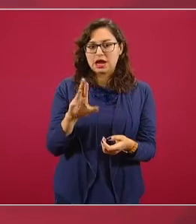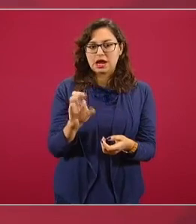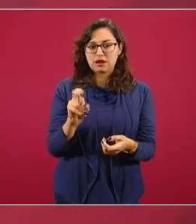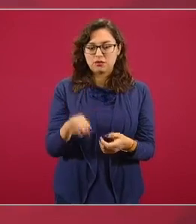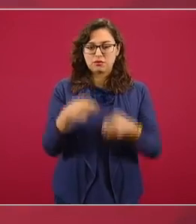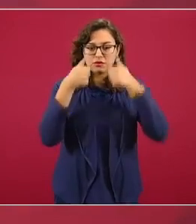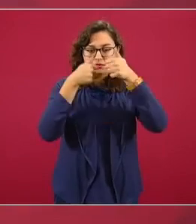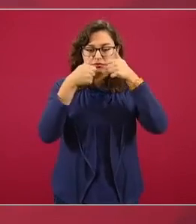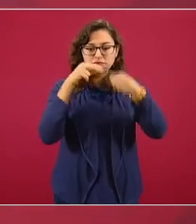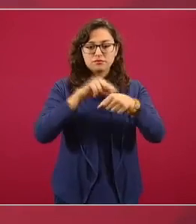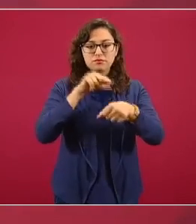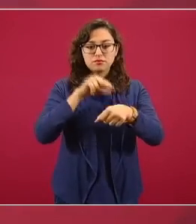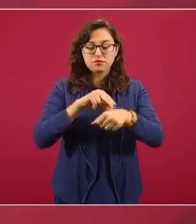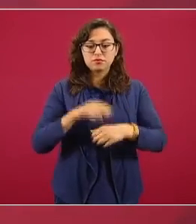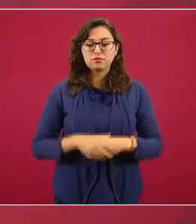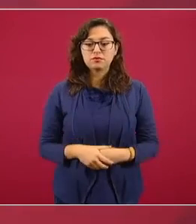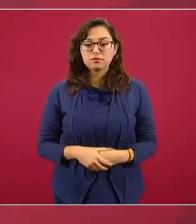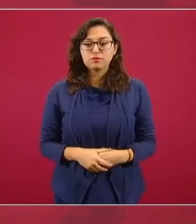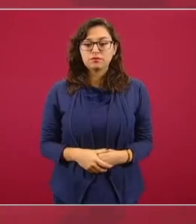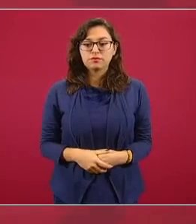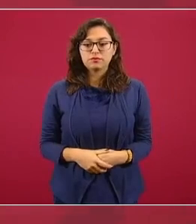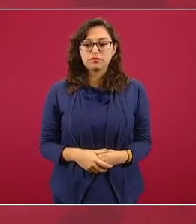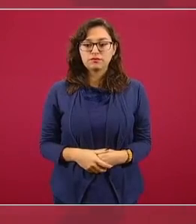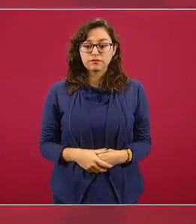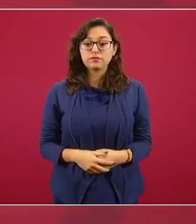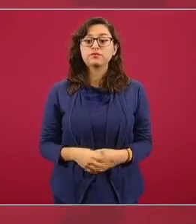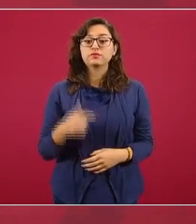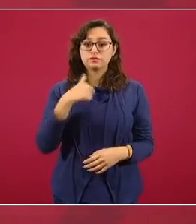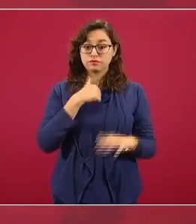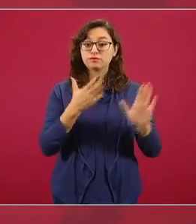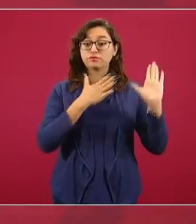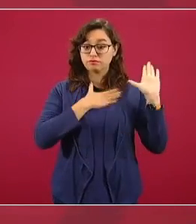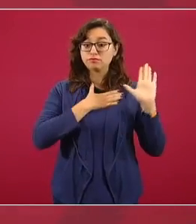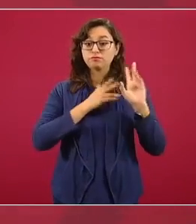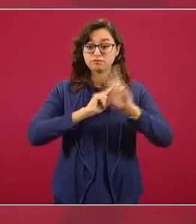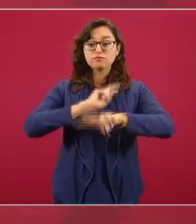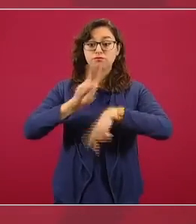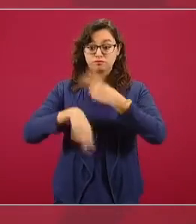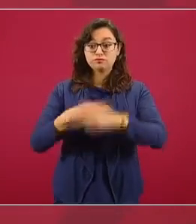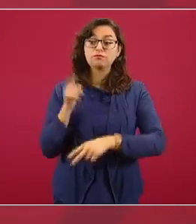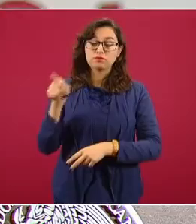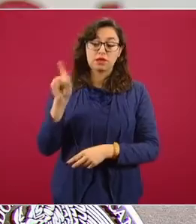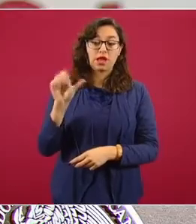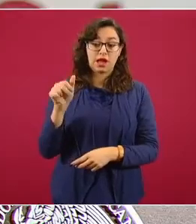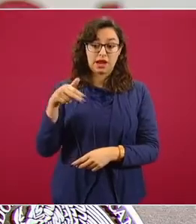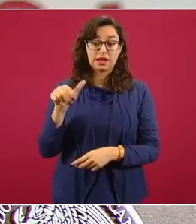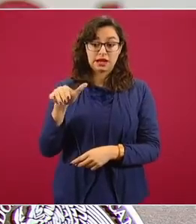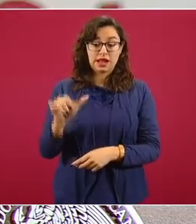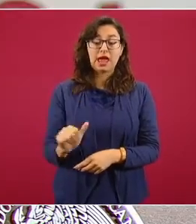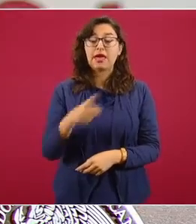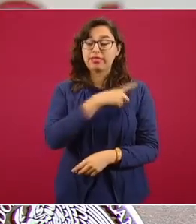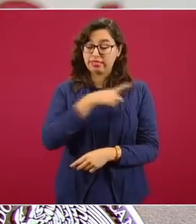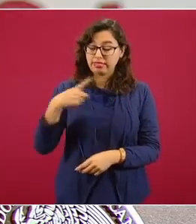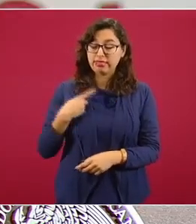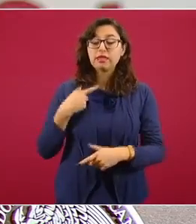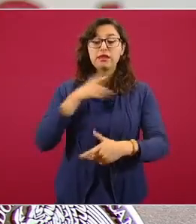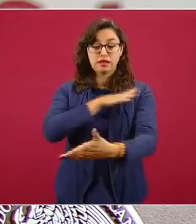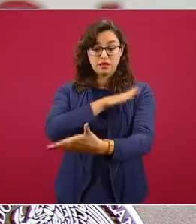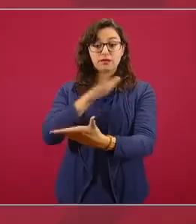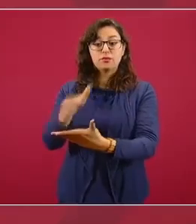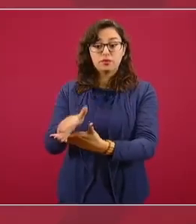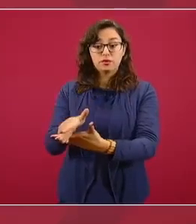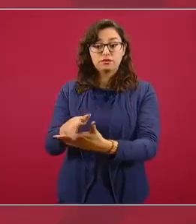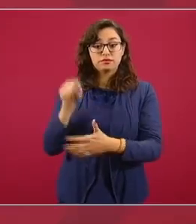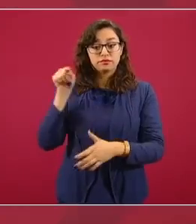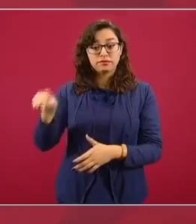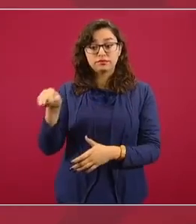médica. Yo tengo el compromiso de ir a Cananea, o sea, voy a ir, tengo que ir. Es un